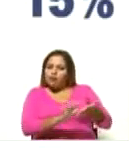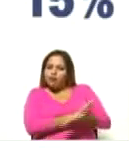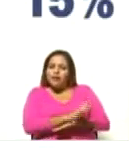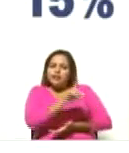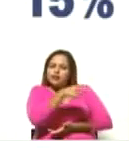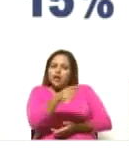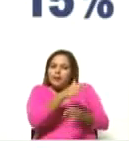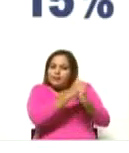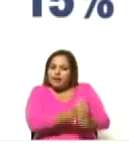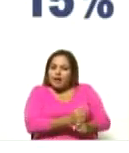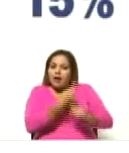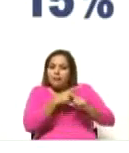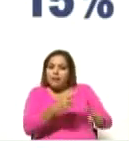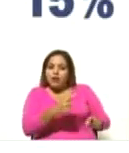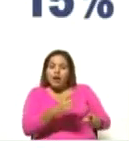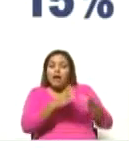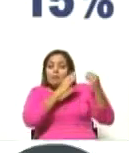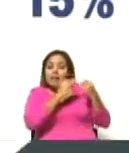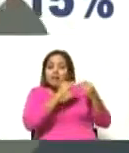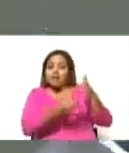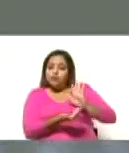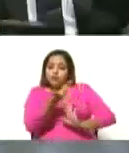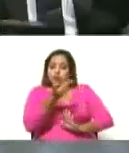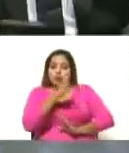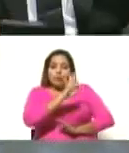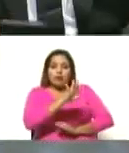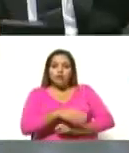de esperanzado haya subido 4. Sí,